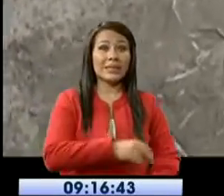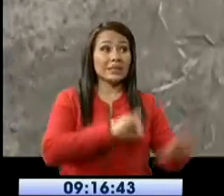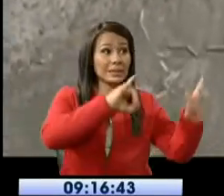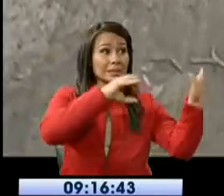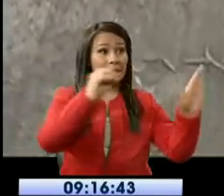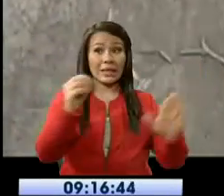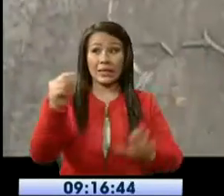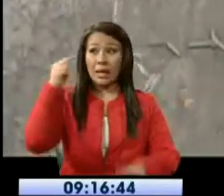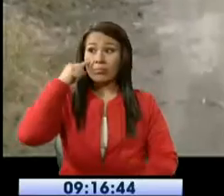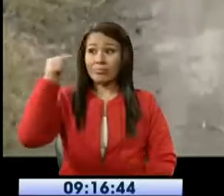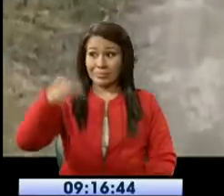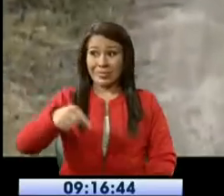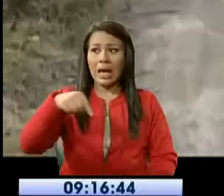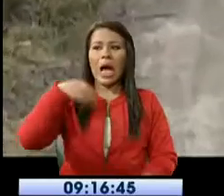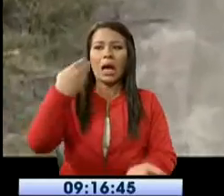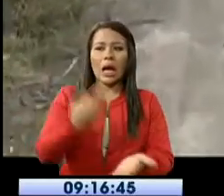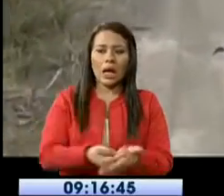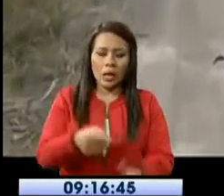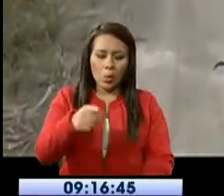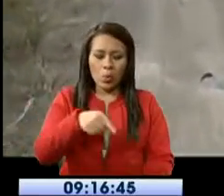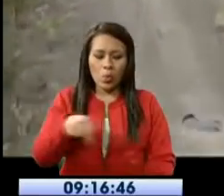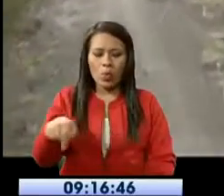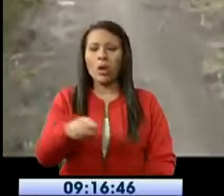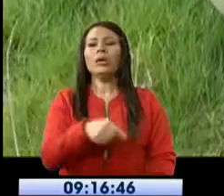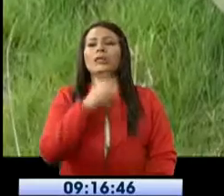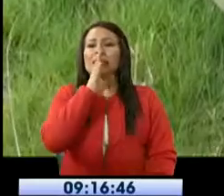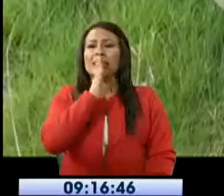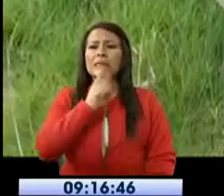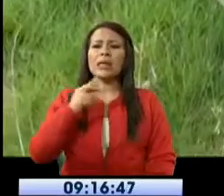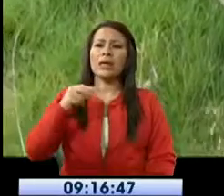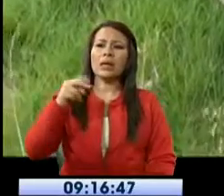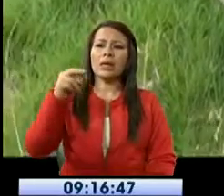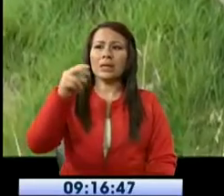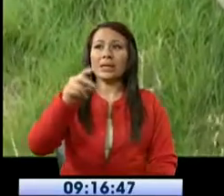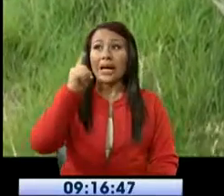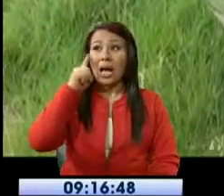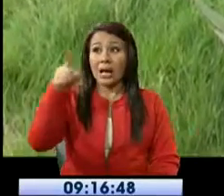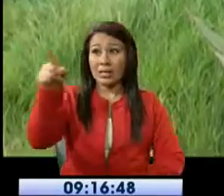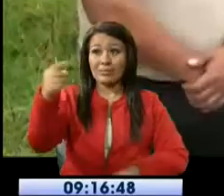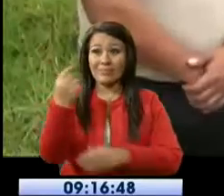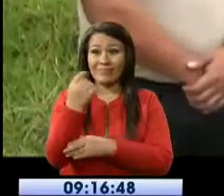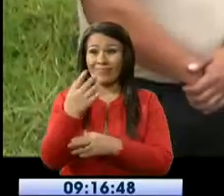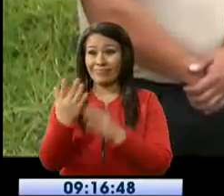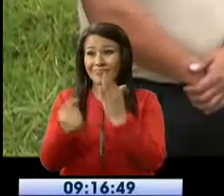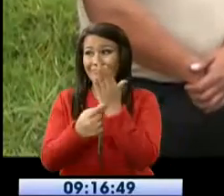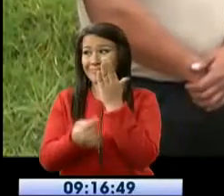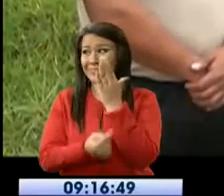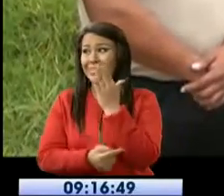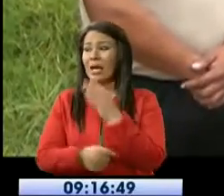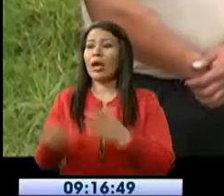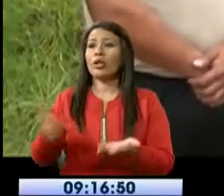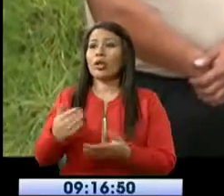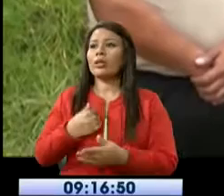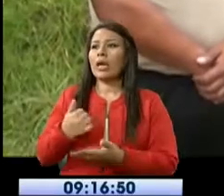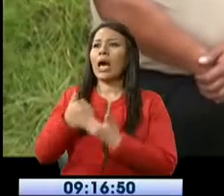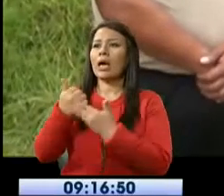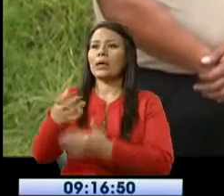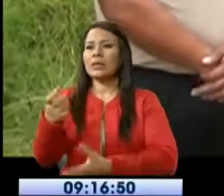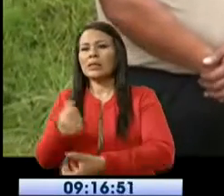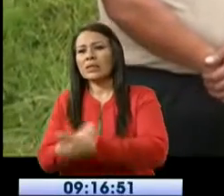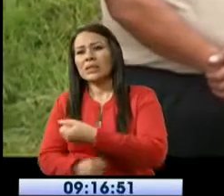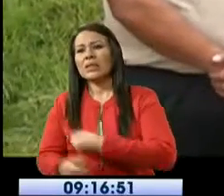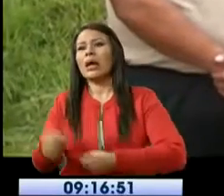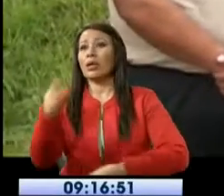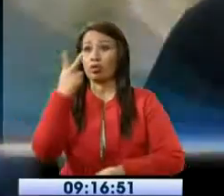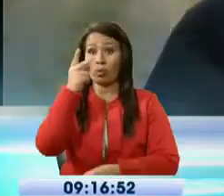este hueco y levantándose nuevamente hasta llegar a estos pencos donde recibió ayuda de estas dos